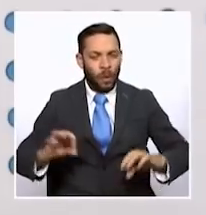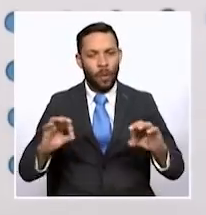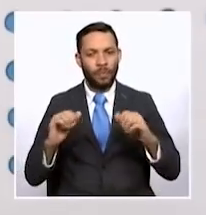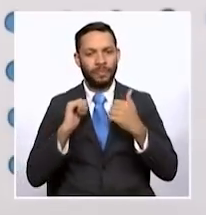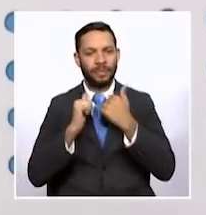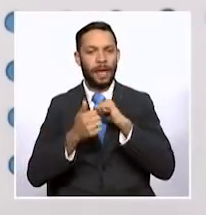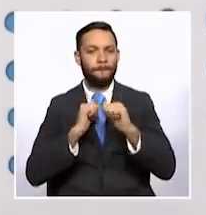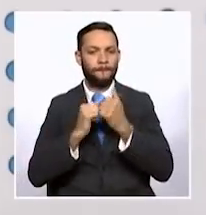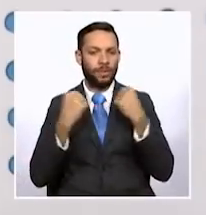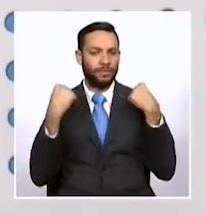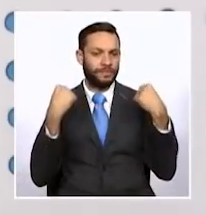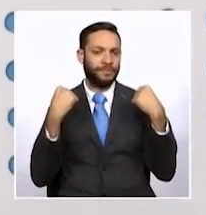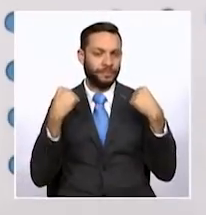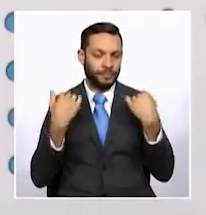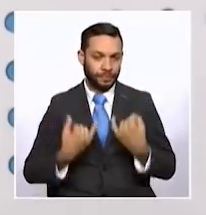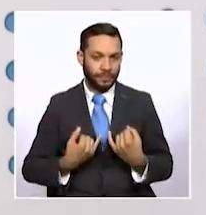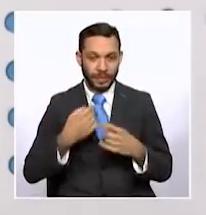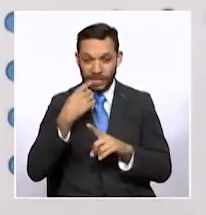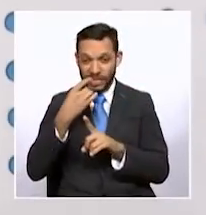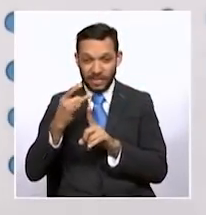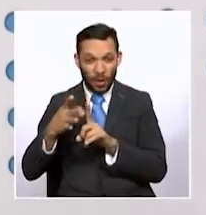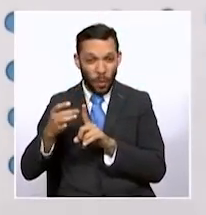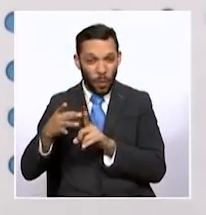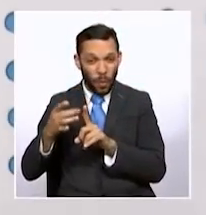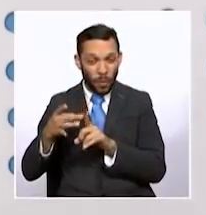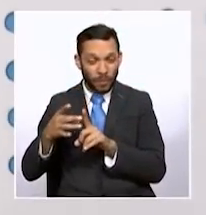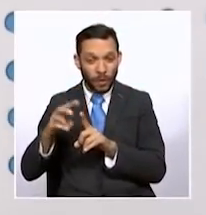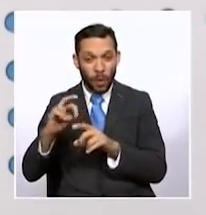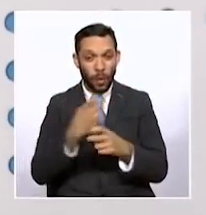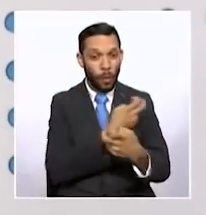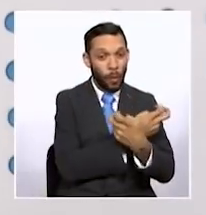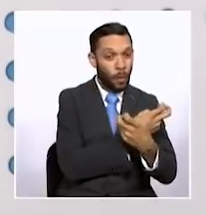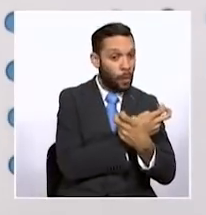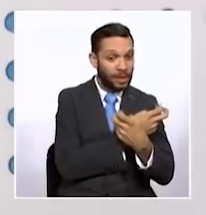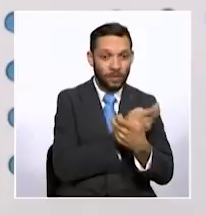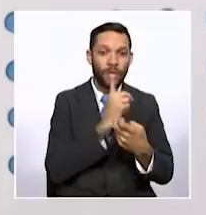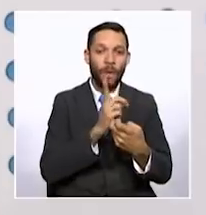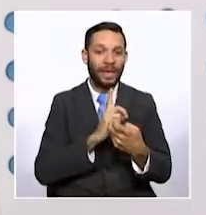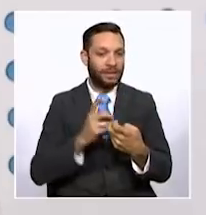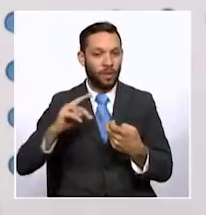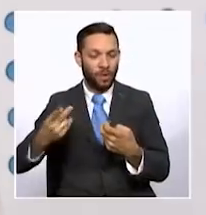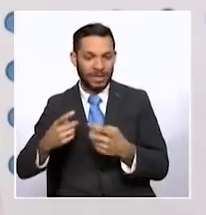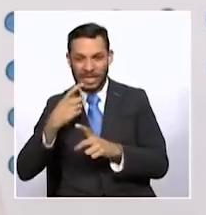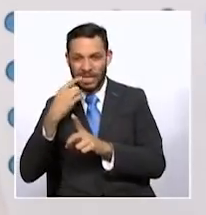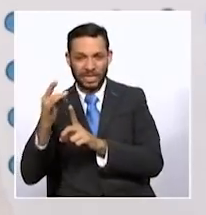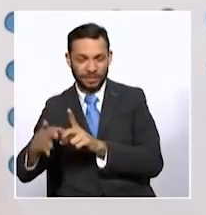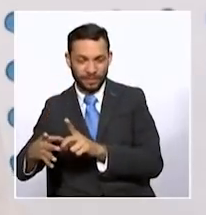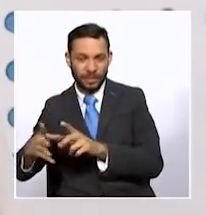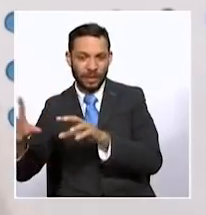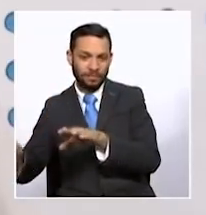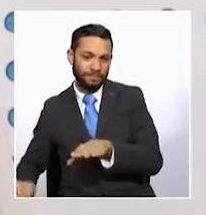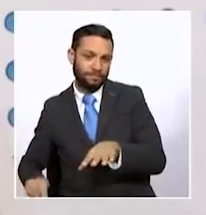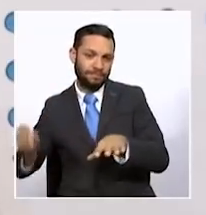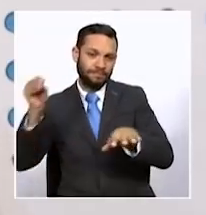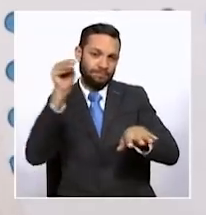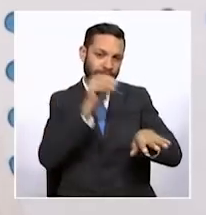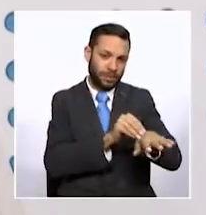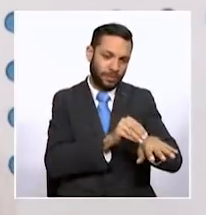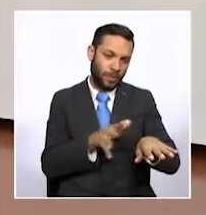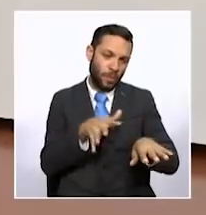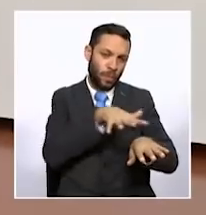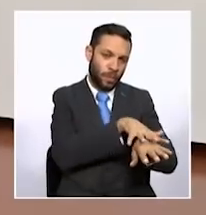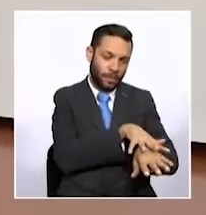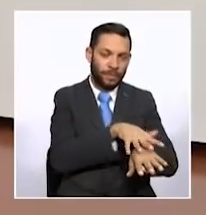ahorita tenemos prótesis que tienen coeficientes de fricción para personas jóvenes que hace que la durabilidad de estas prótesis sea mayor.